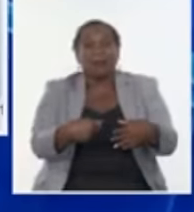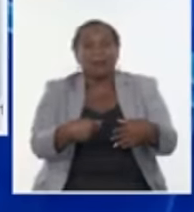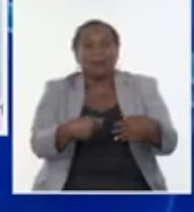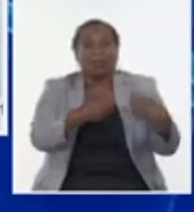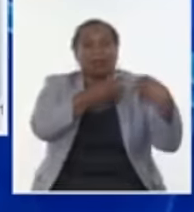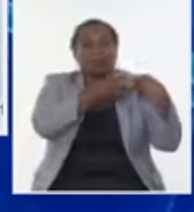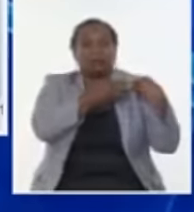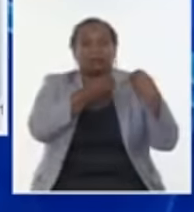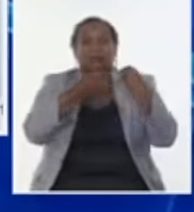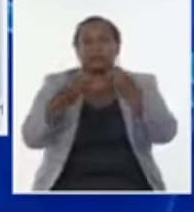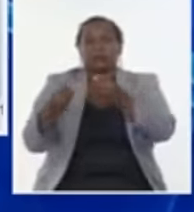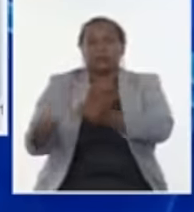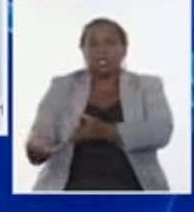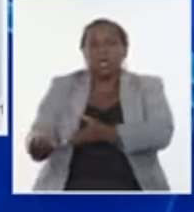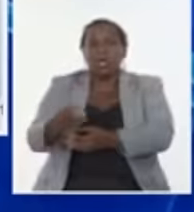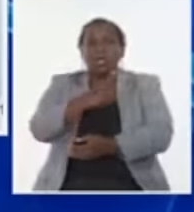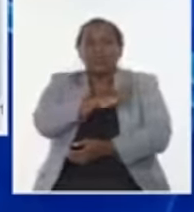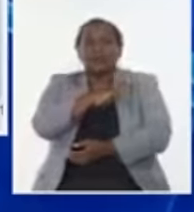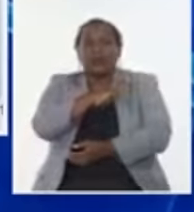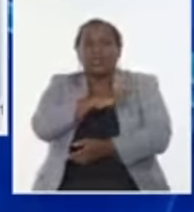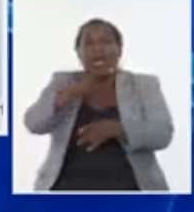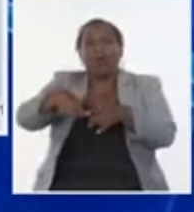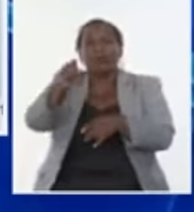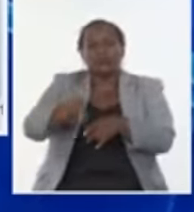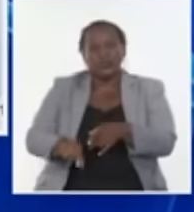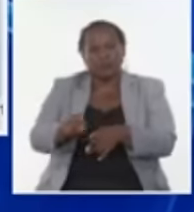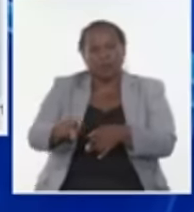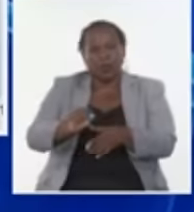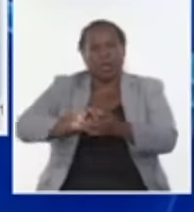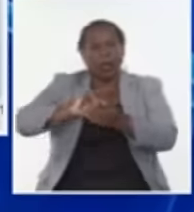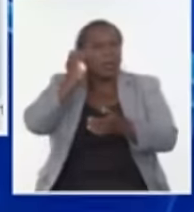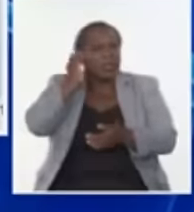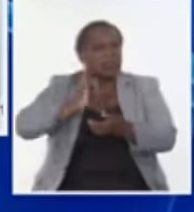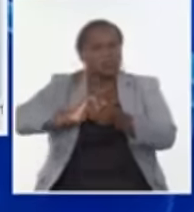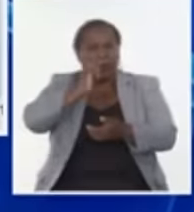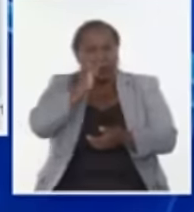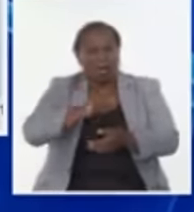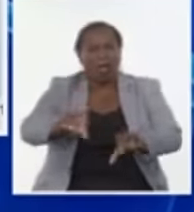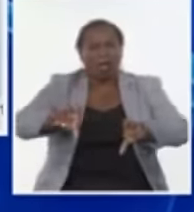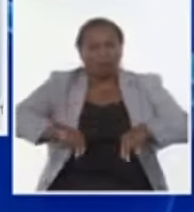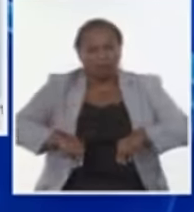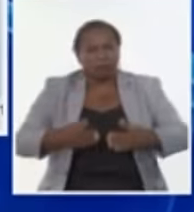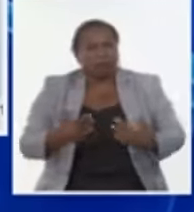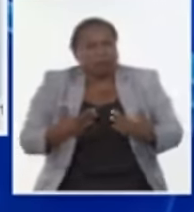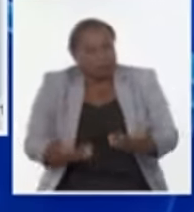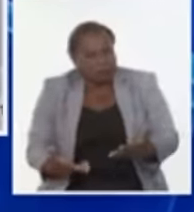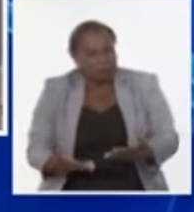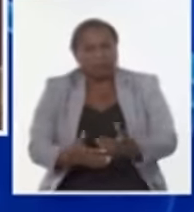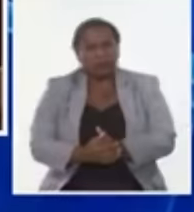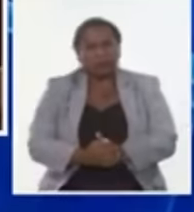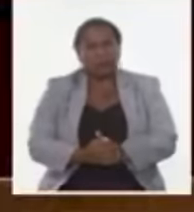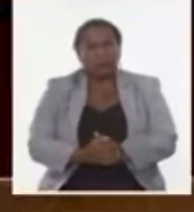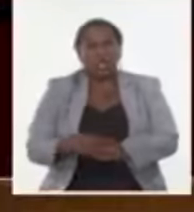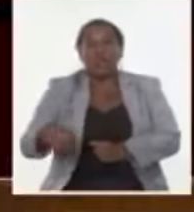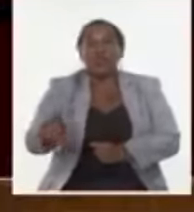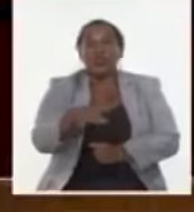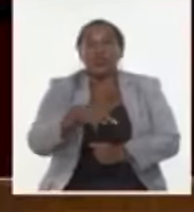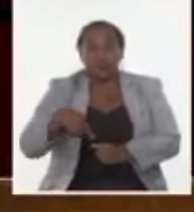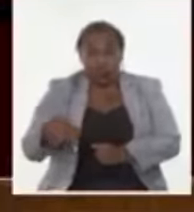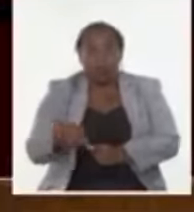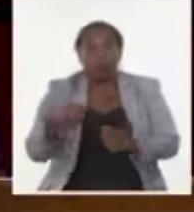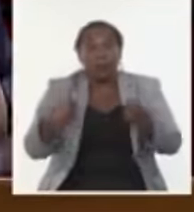otro compañero o compañera dispuesto a asumir la tarea. Yo creo que lo que tenemos que hacer es llevar a la